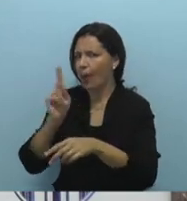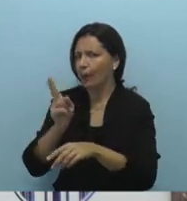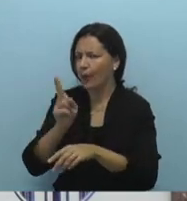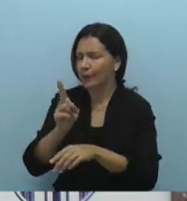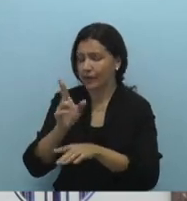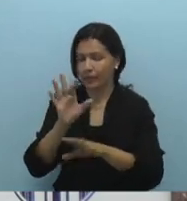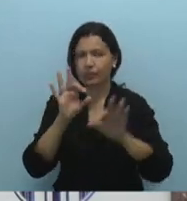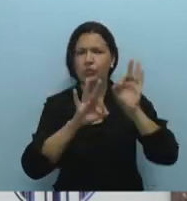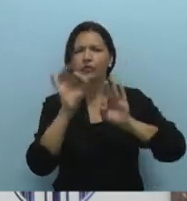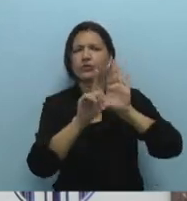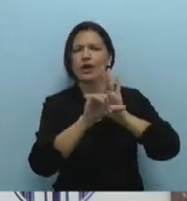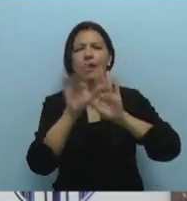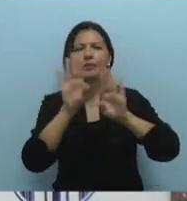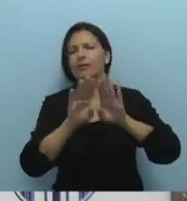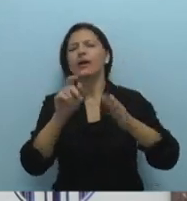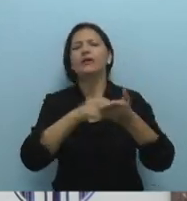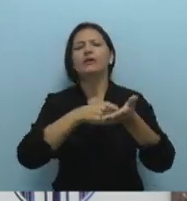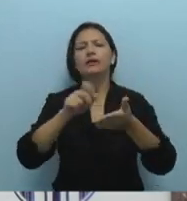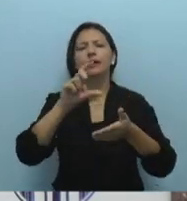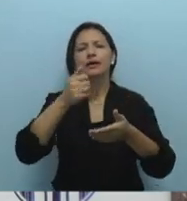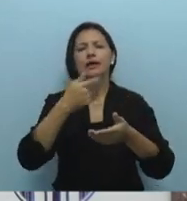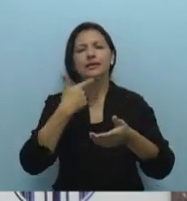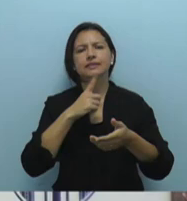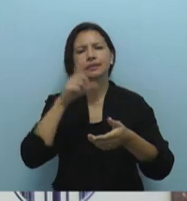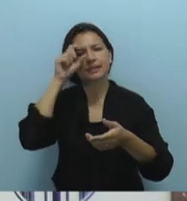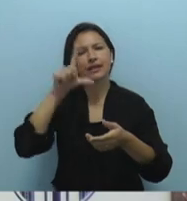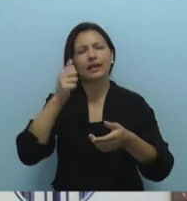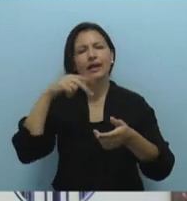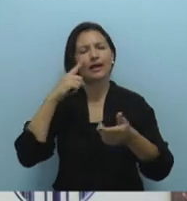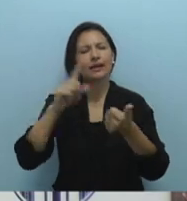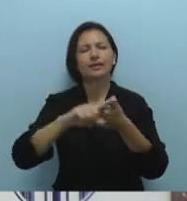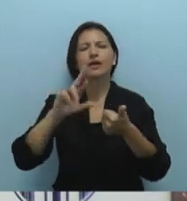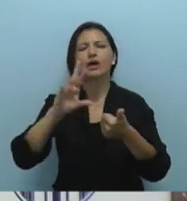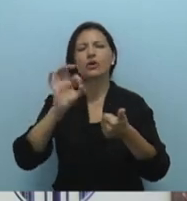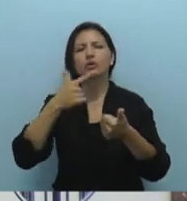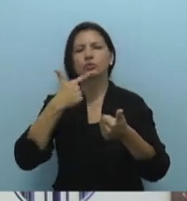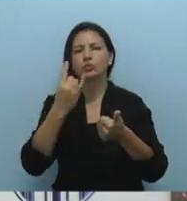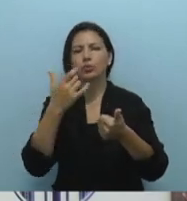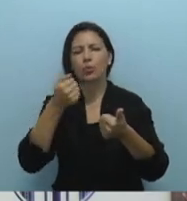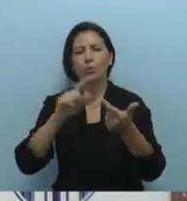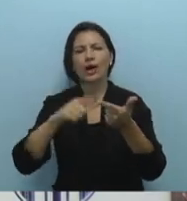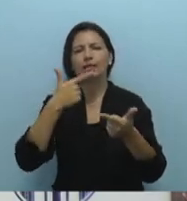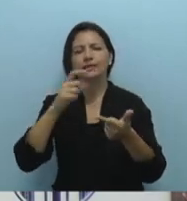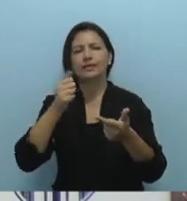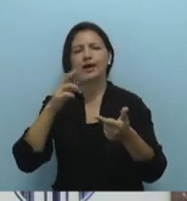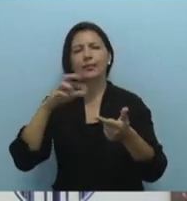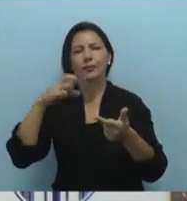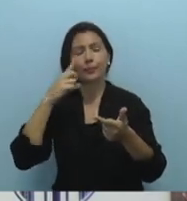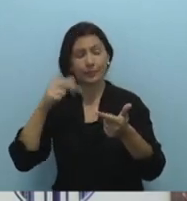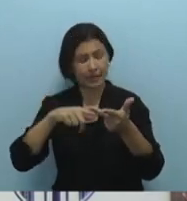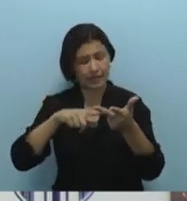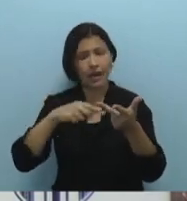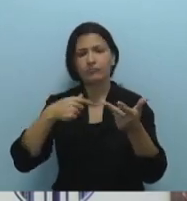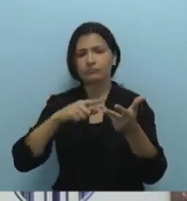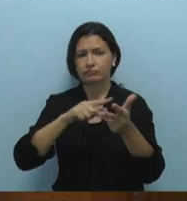presentado por la diputada Fernanda Castellani, el diputado Martín Rosúa, el diputado Dionisio Scarpini, quien les habla. Gracias.